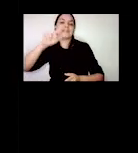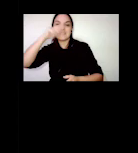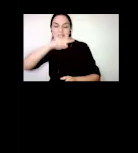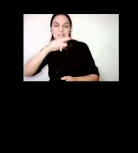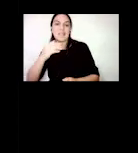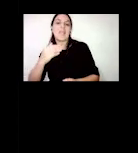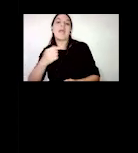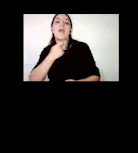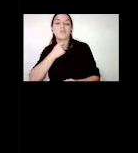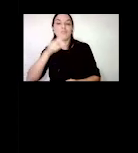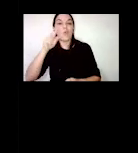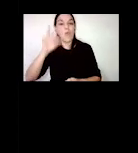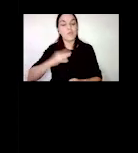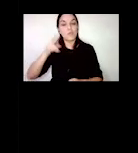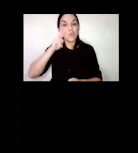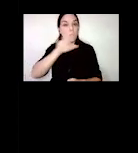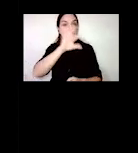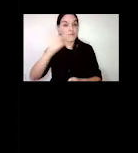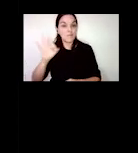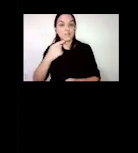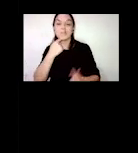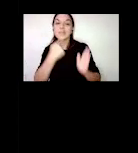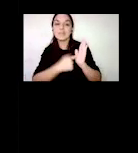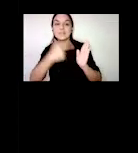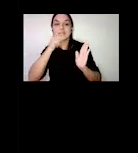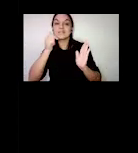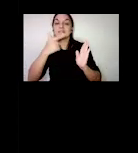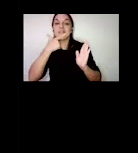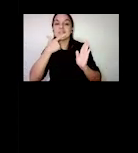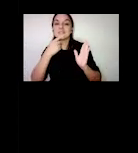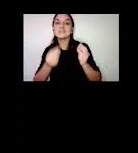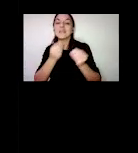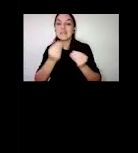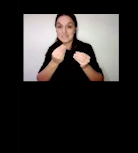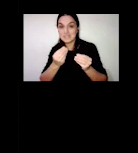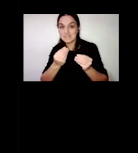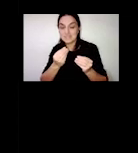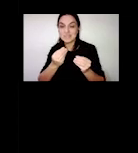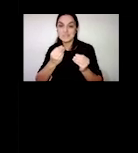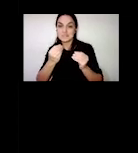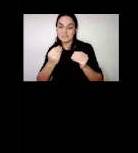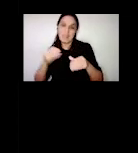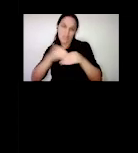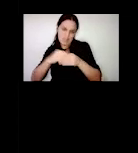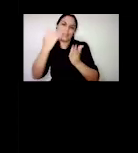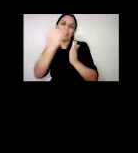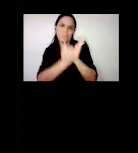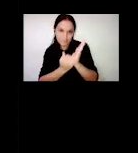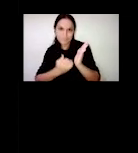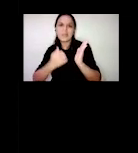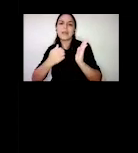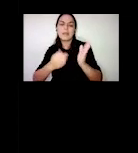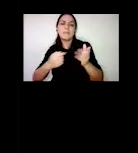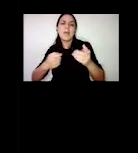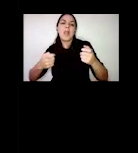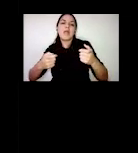SAS van a ser consideradas como socios, van a estar alcanzadas por este régimen de acciones y participaciones societarias,